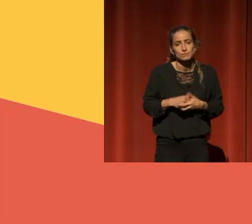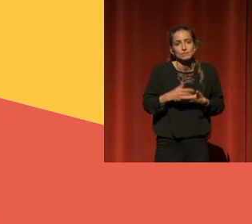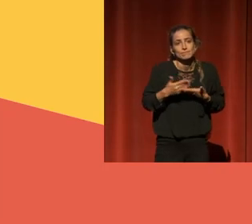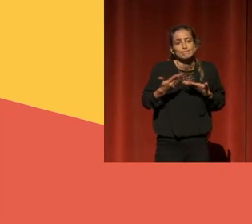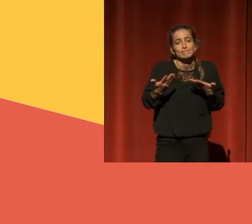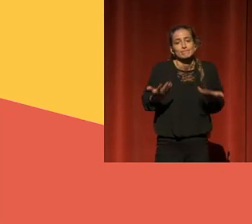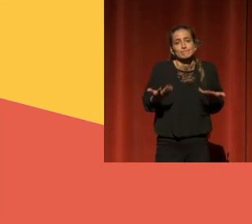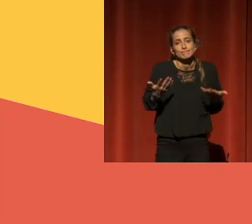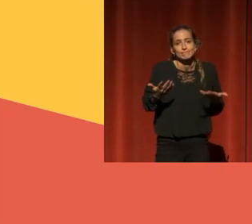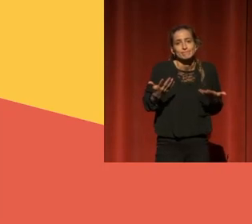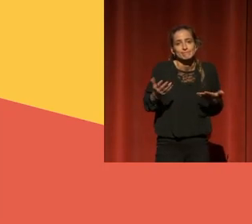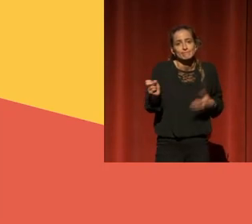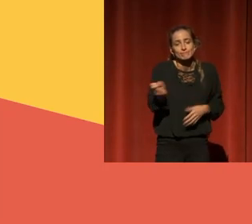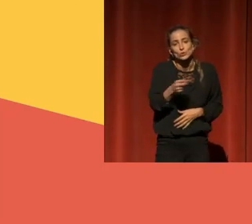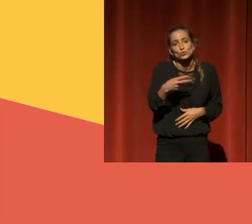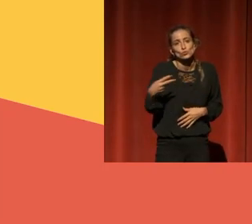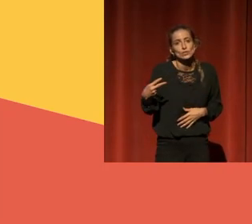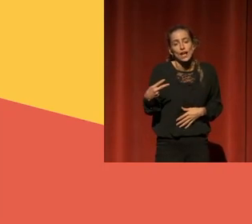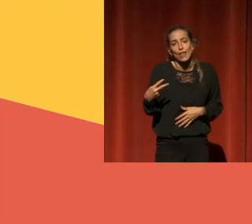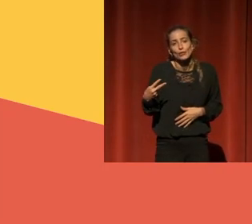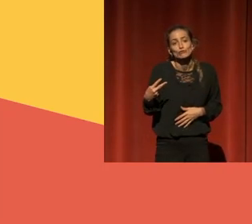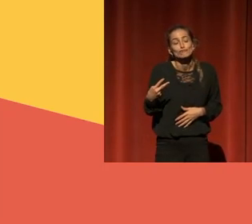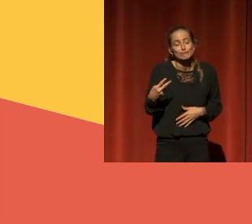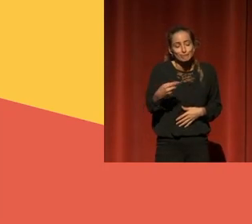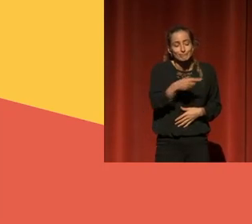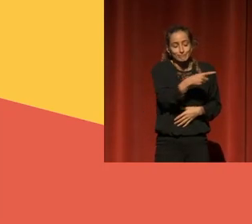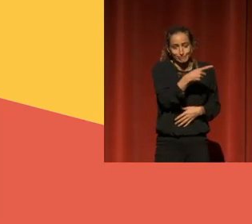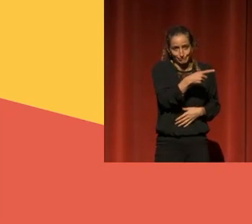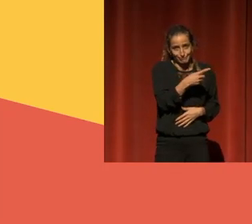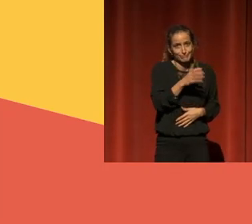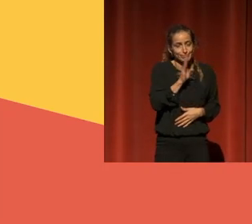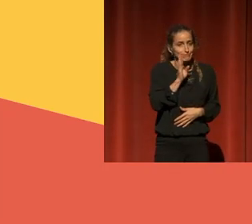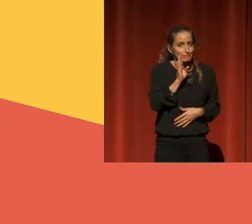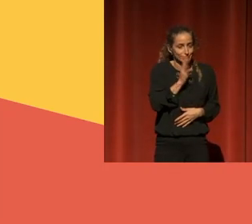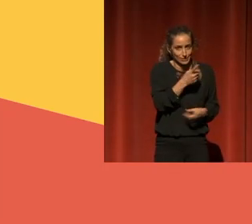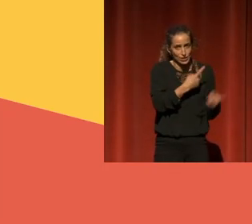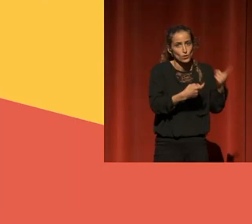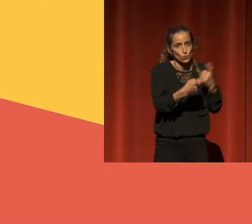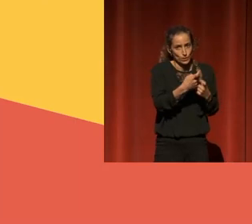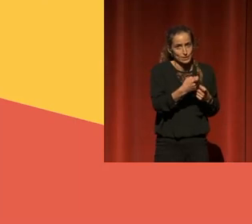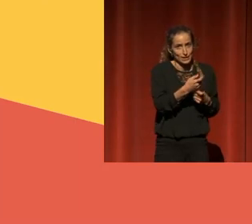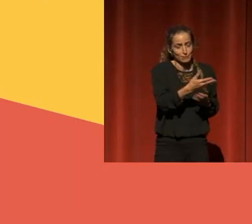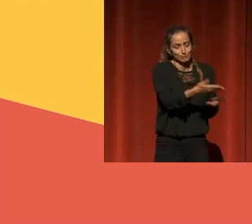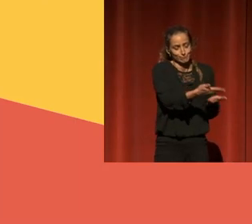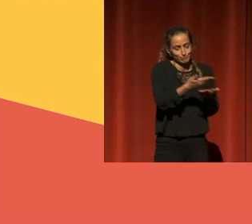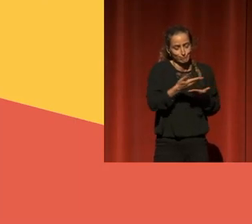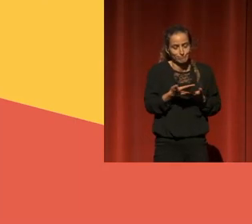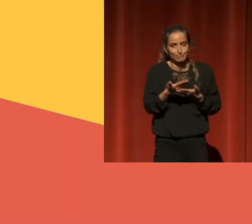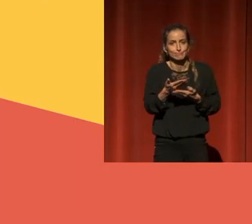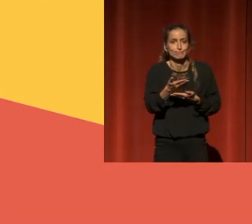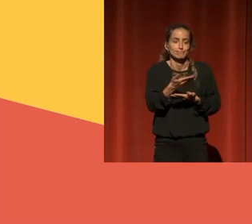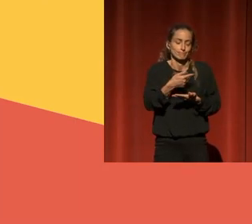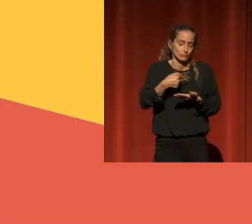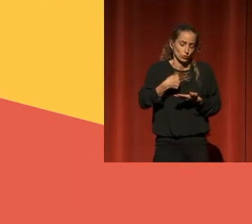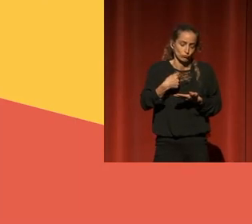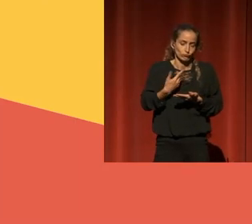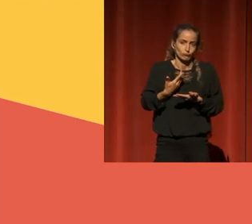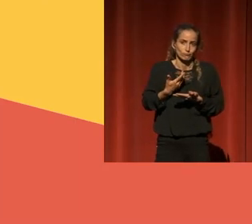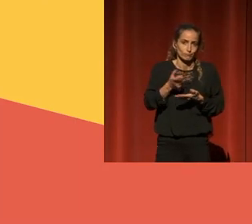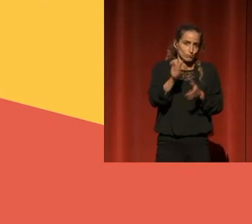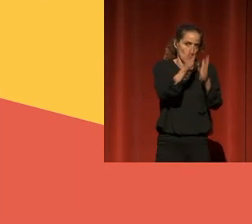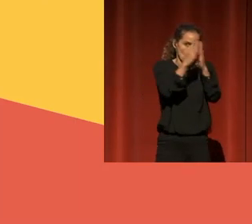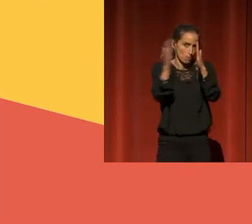cual estos resultados de la encuesta vienen a traer esta propuesta que invito a los bibliotecarias y